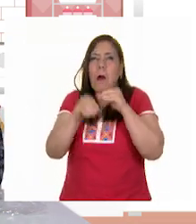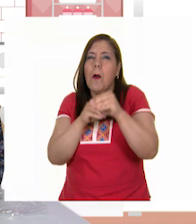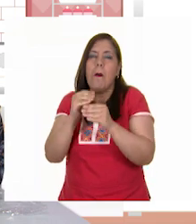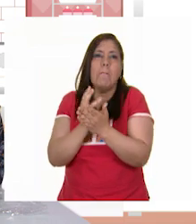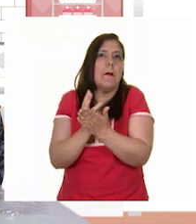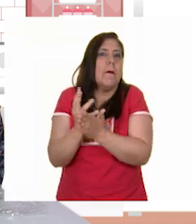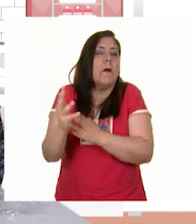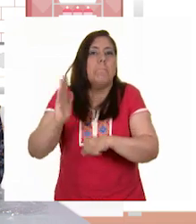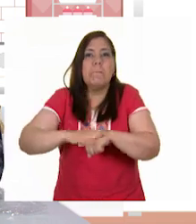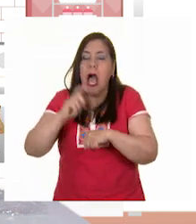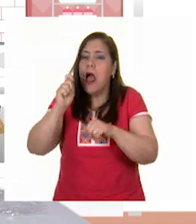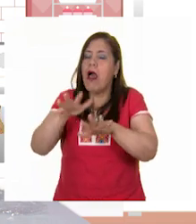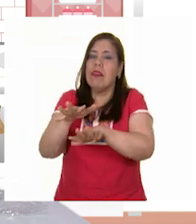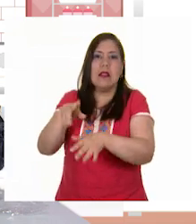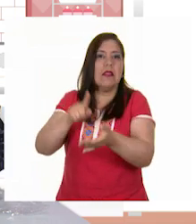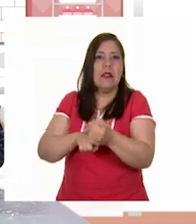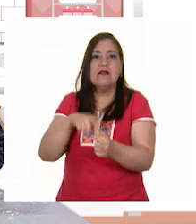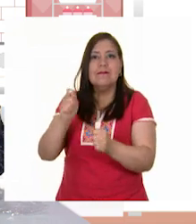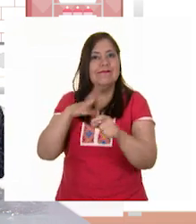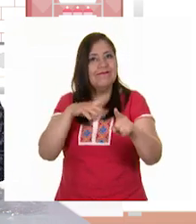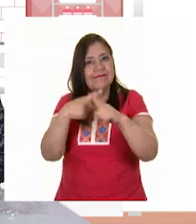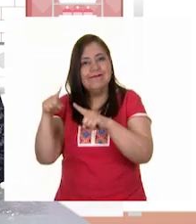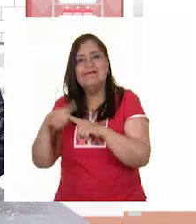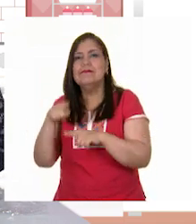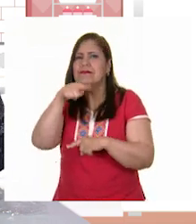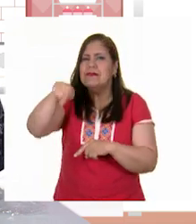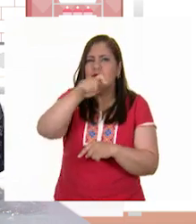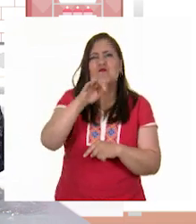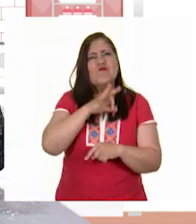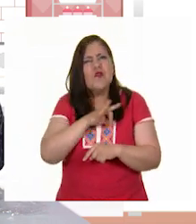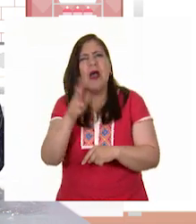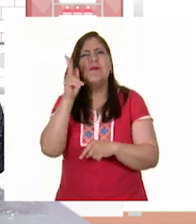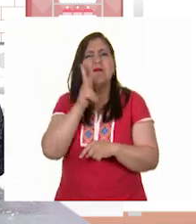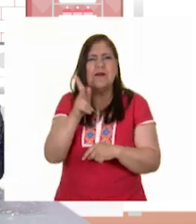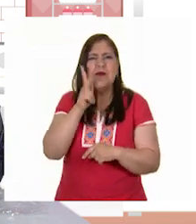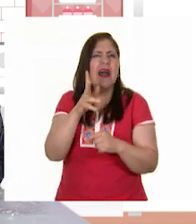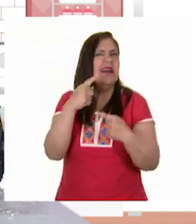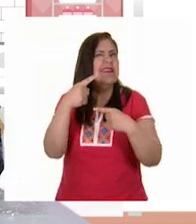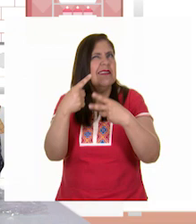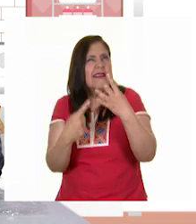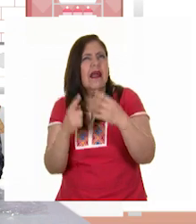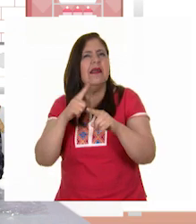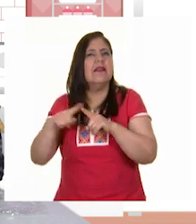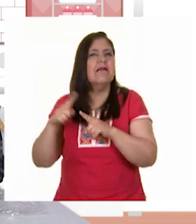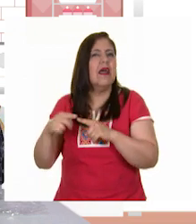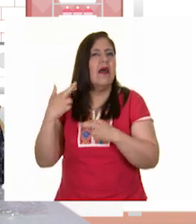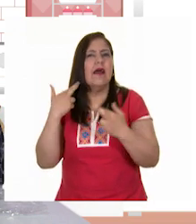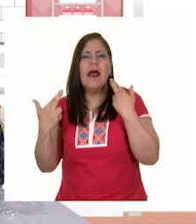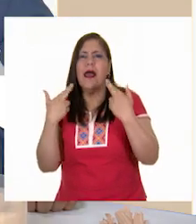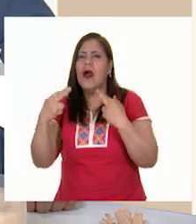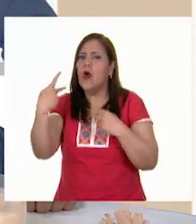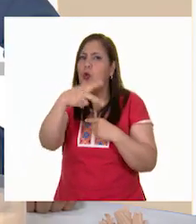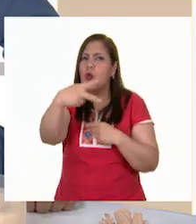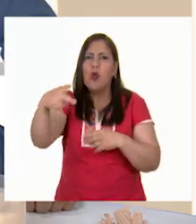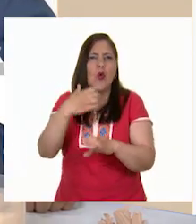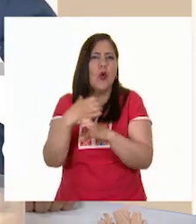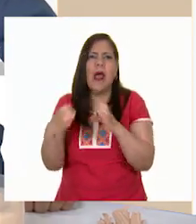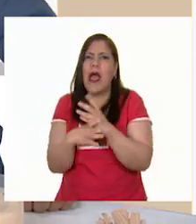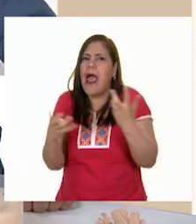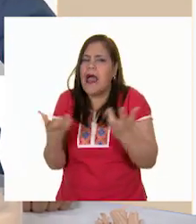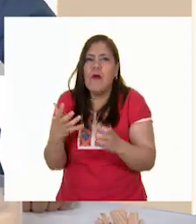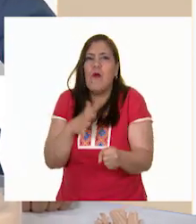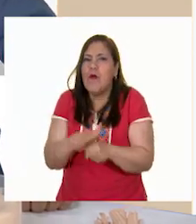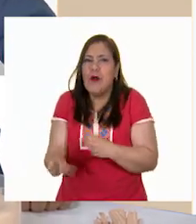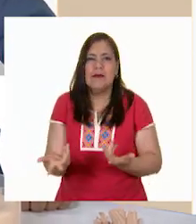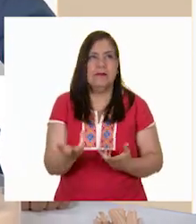cosas. Ahora ustedes intenten en casa qué otros efectos podríamos lograr con las cosas que tenemos. ¿Te